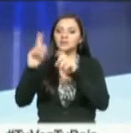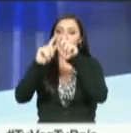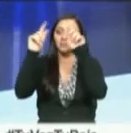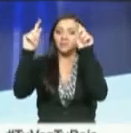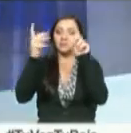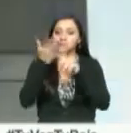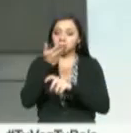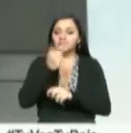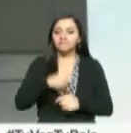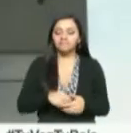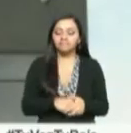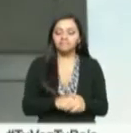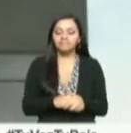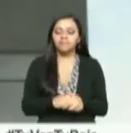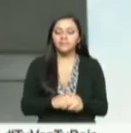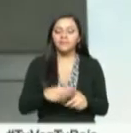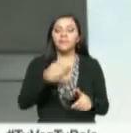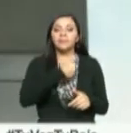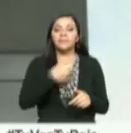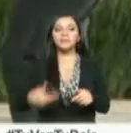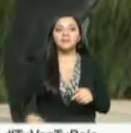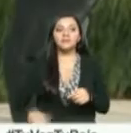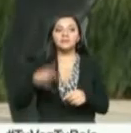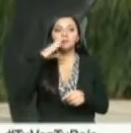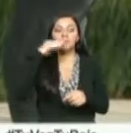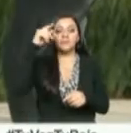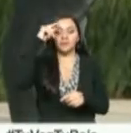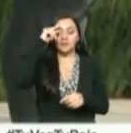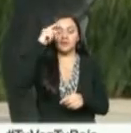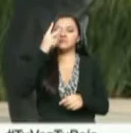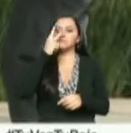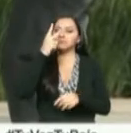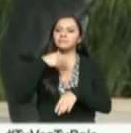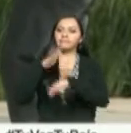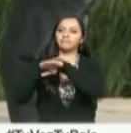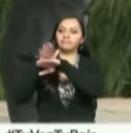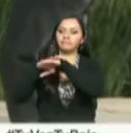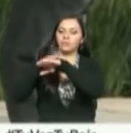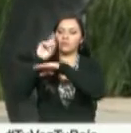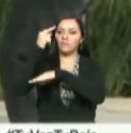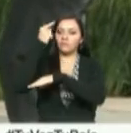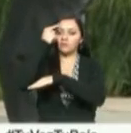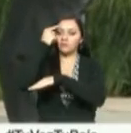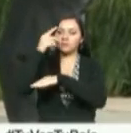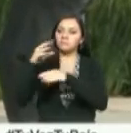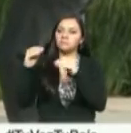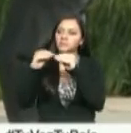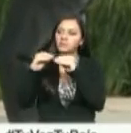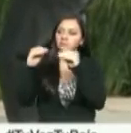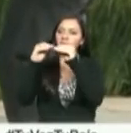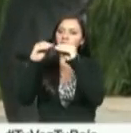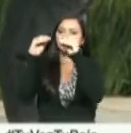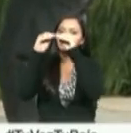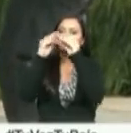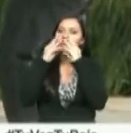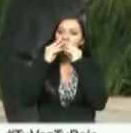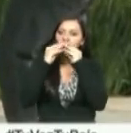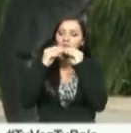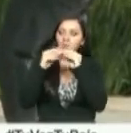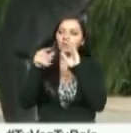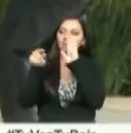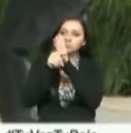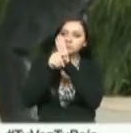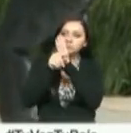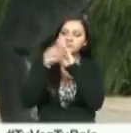Veamos. El presidente de la República, Rafael Correa, reiteró que el gobierno nacional no aceptará sin pruebas ni beneficio de